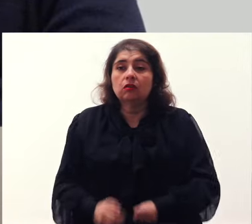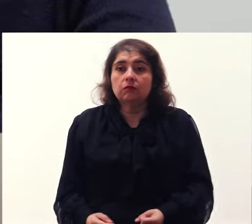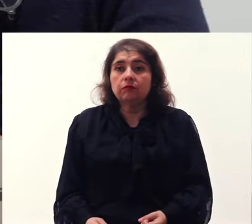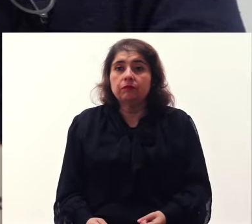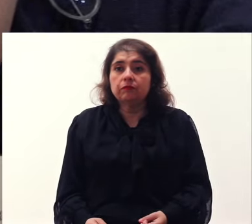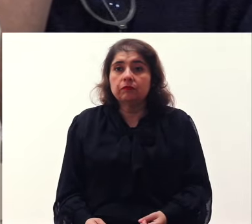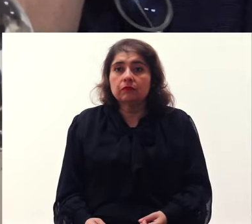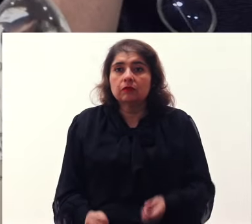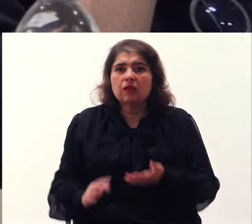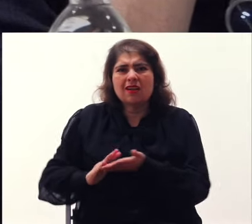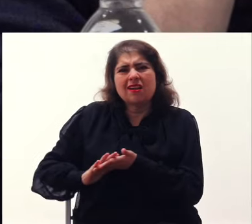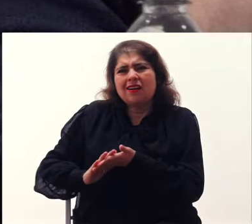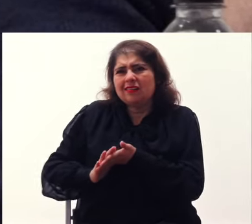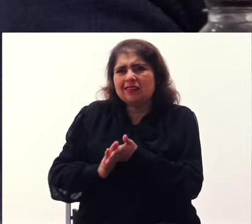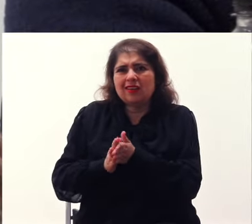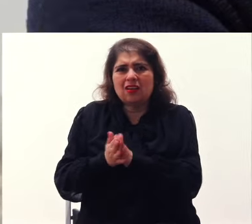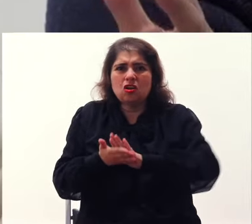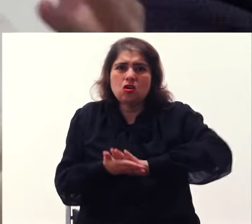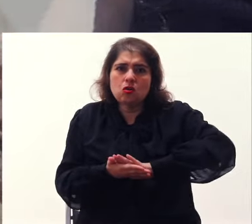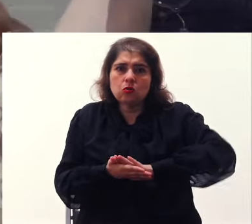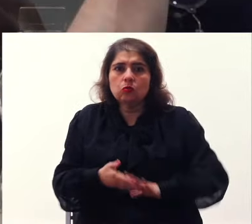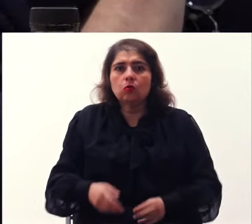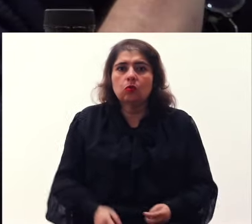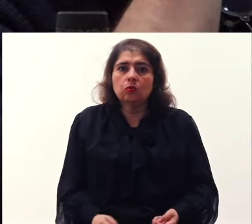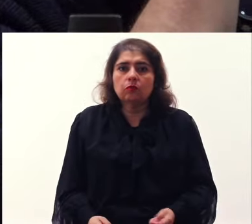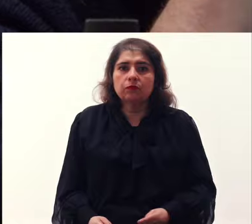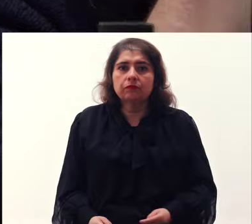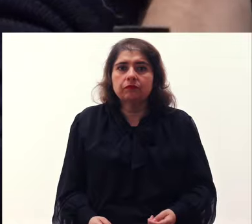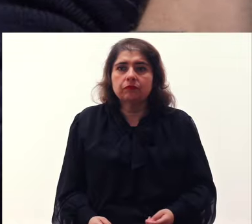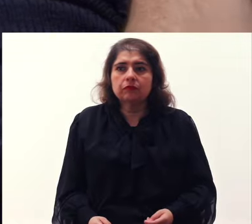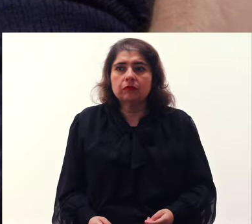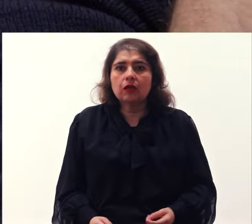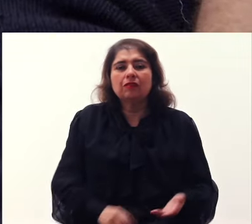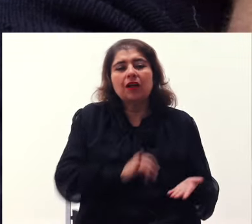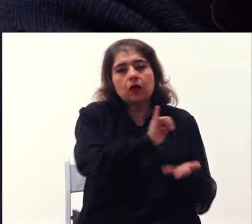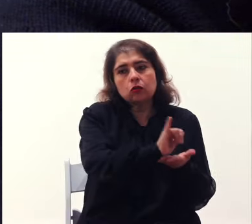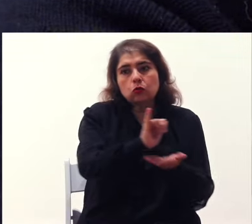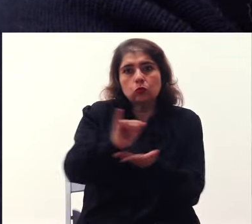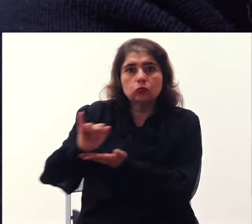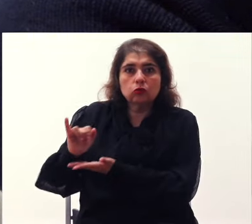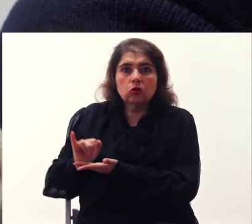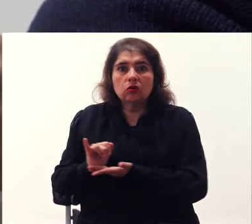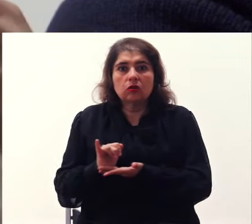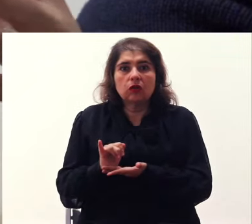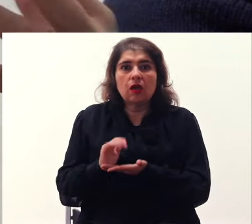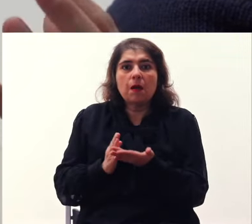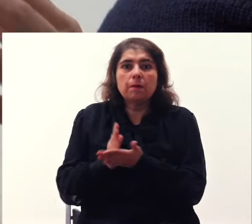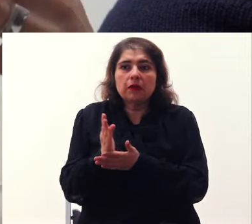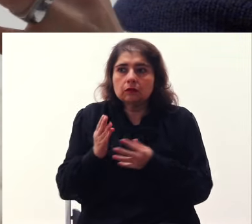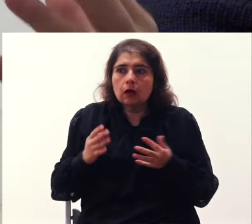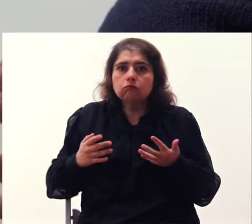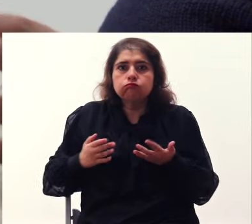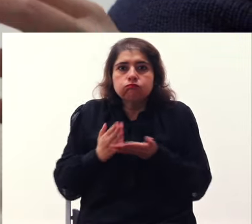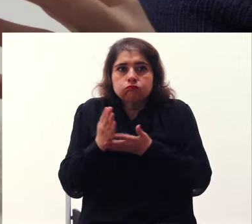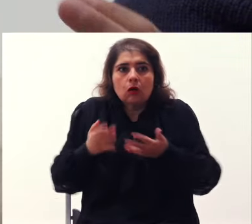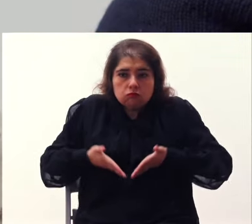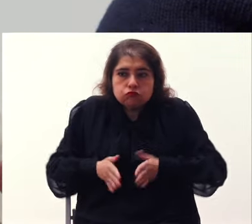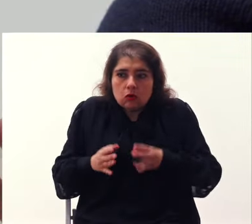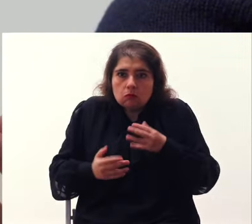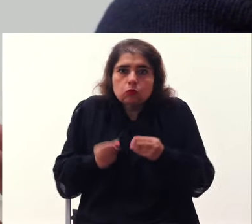internacional, ¿no es cierto? Con toda esta, digamos, institucionalidad que comienza